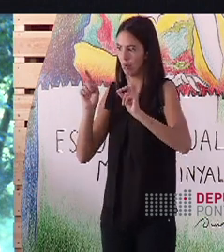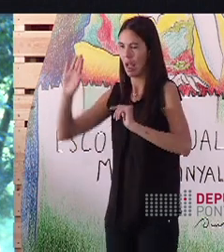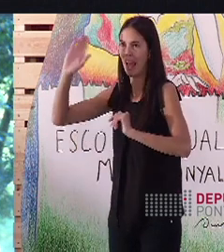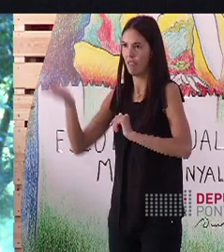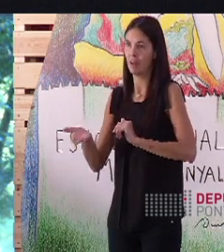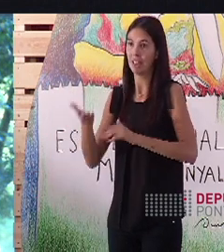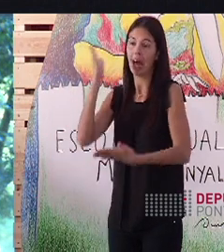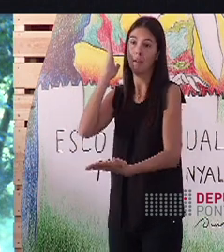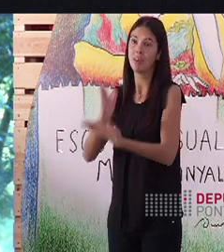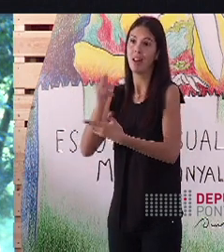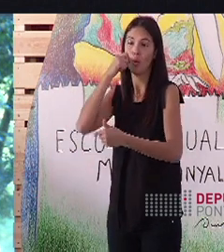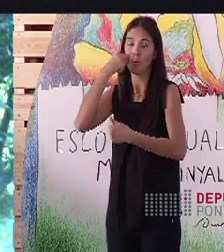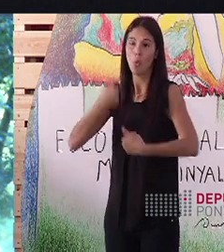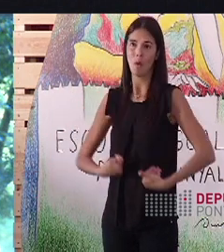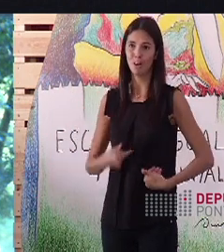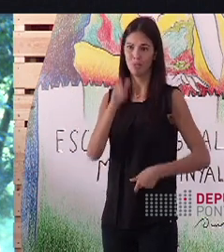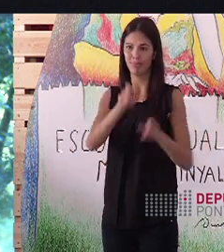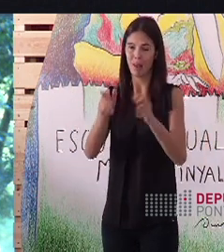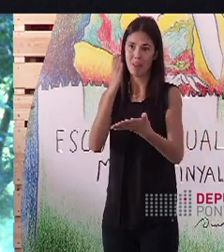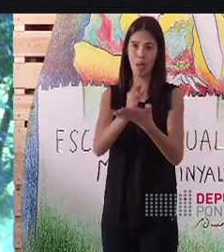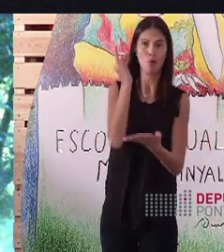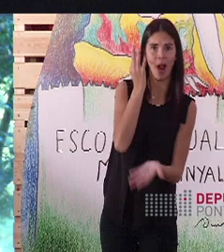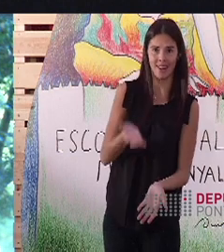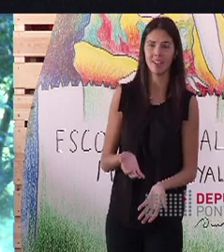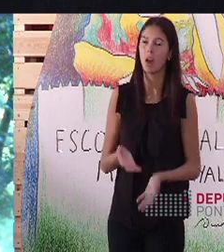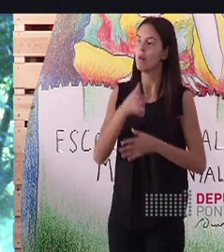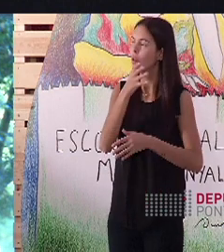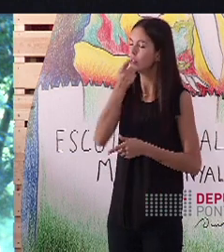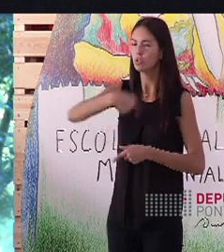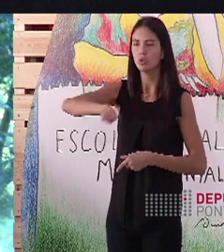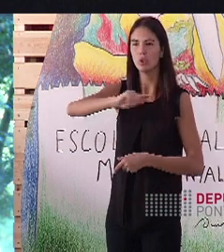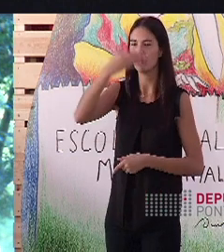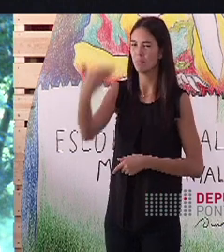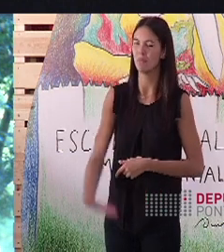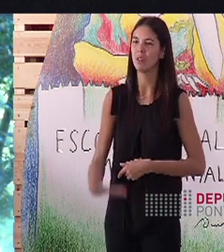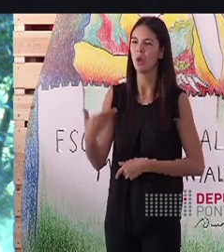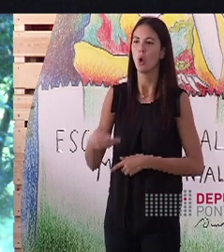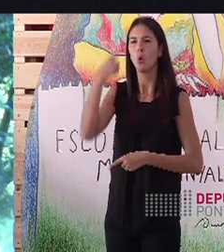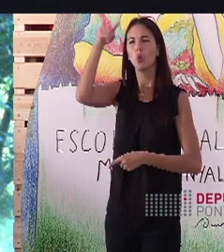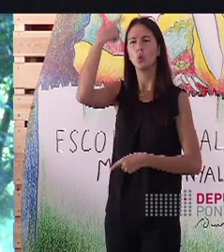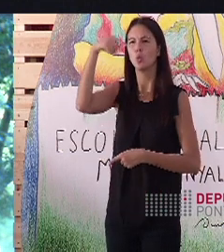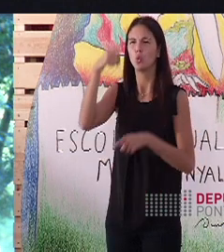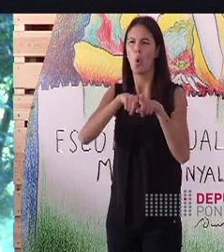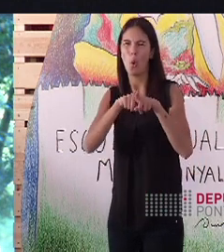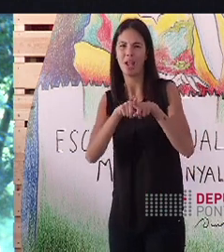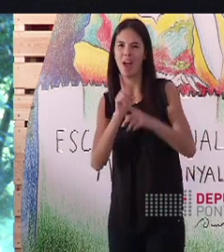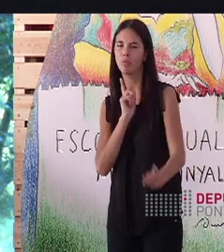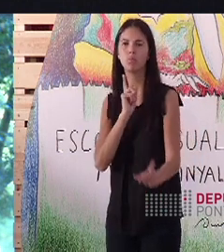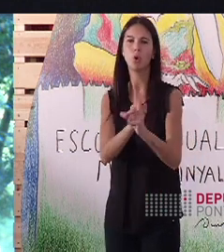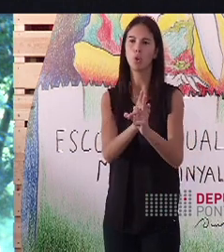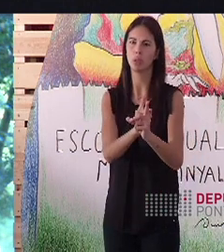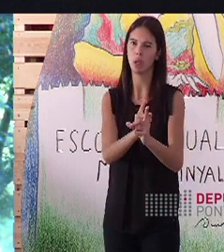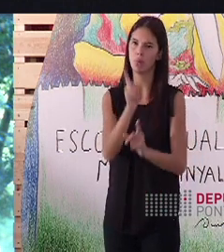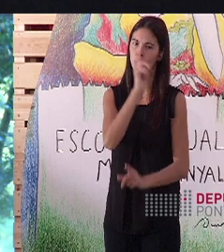de la humanidad. De modo que es imprescindible que creemos una cultura crítica contra la